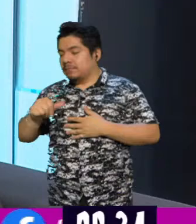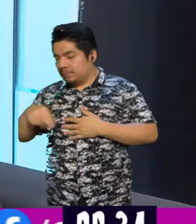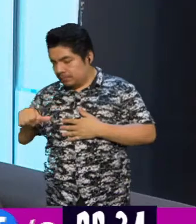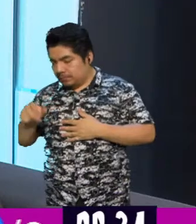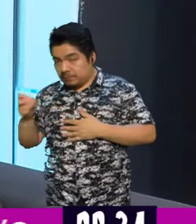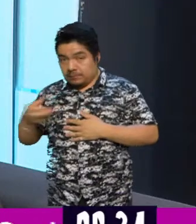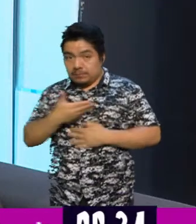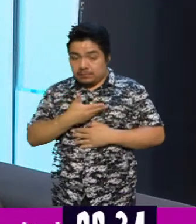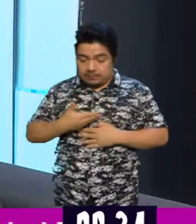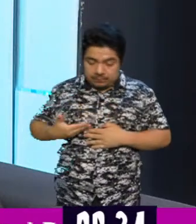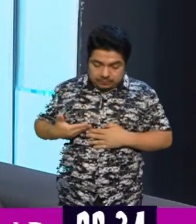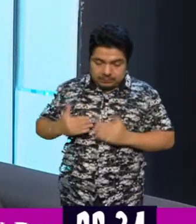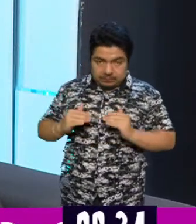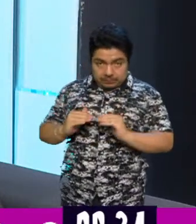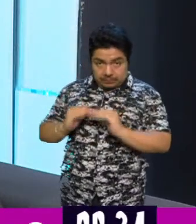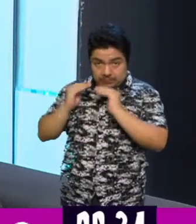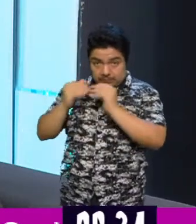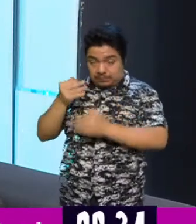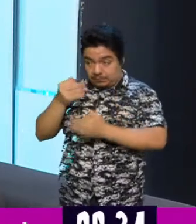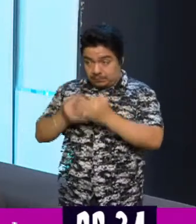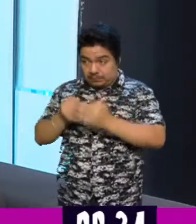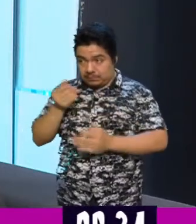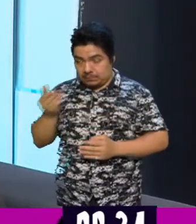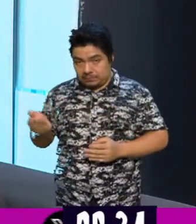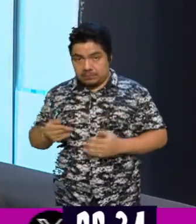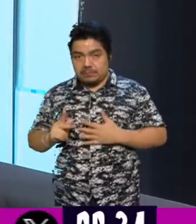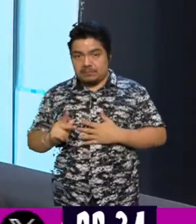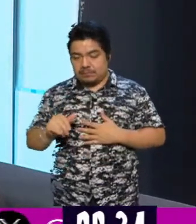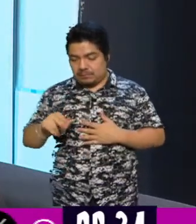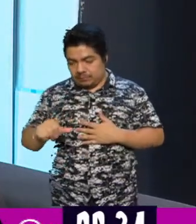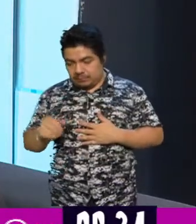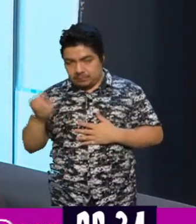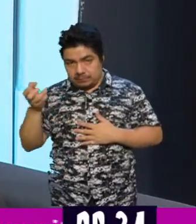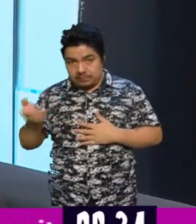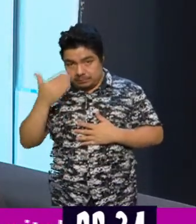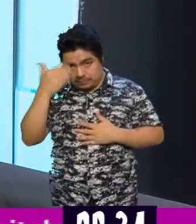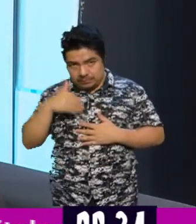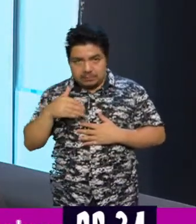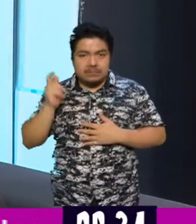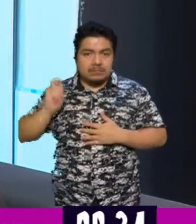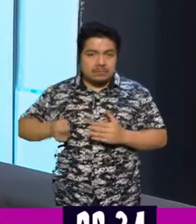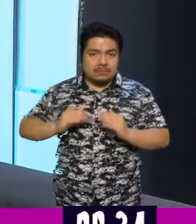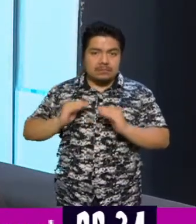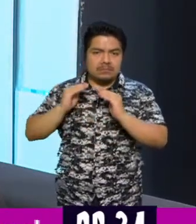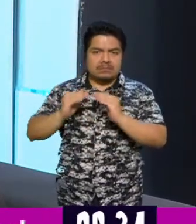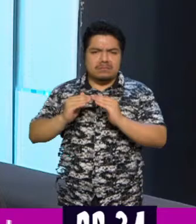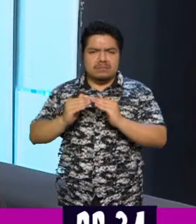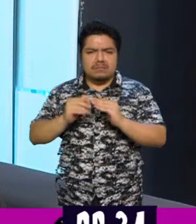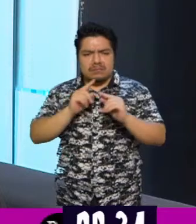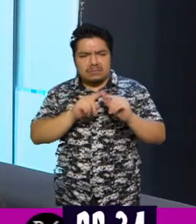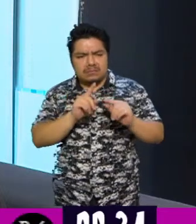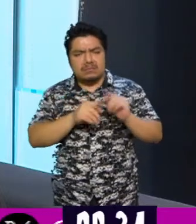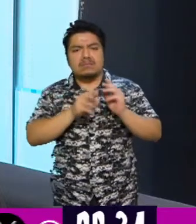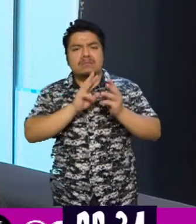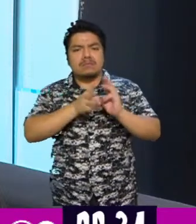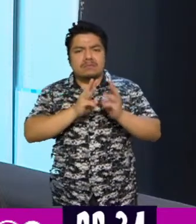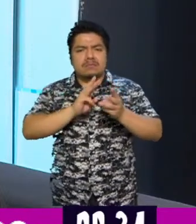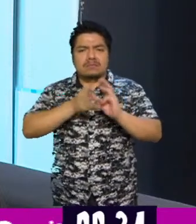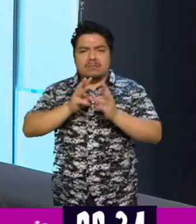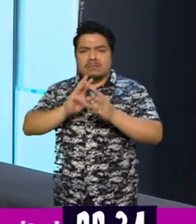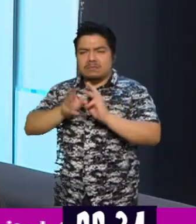presidenta del Tribunal Supremo de Justicia, de la Corte, pues mandó una serie de WhatsApp